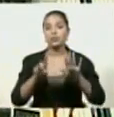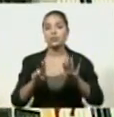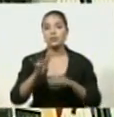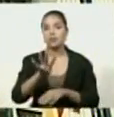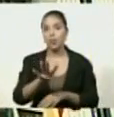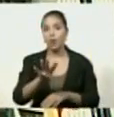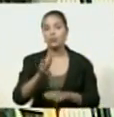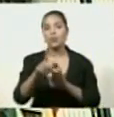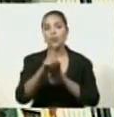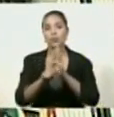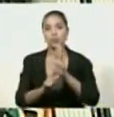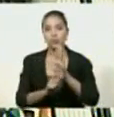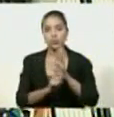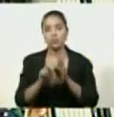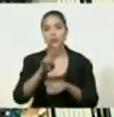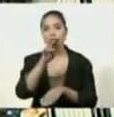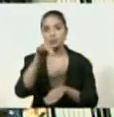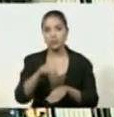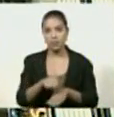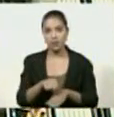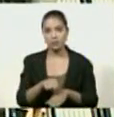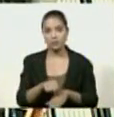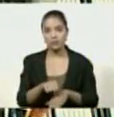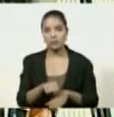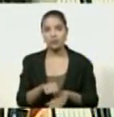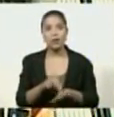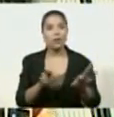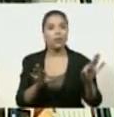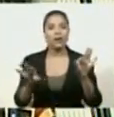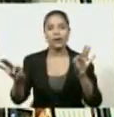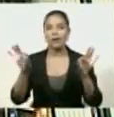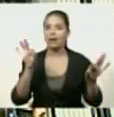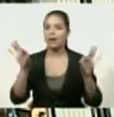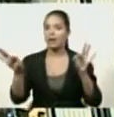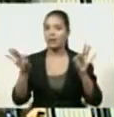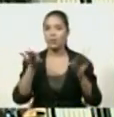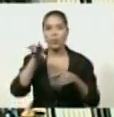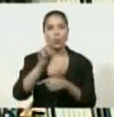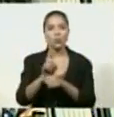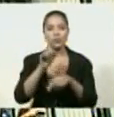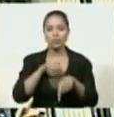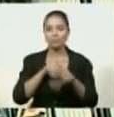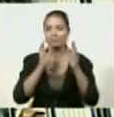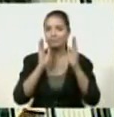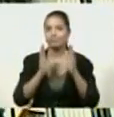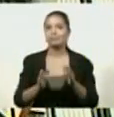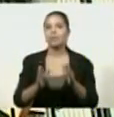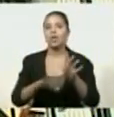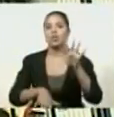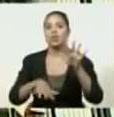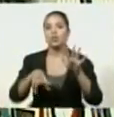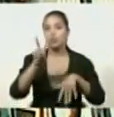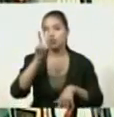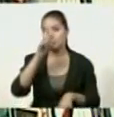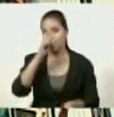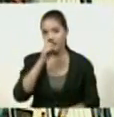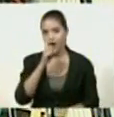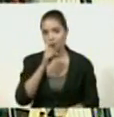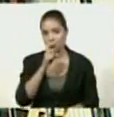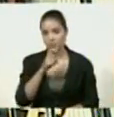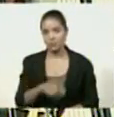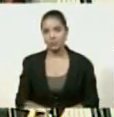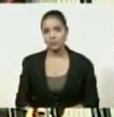264 de nuestra Constitución Nacional, son elegidos o elegidas por un único periodo de 12 años.